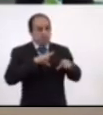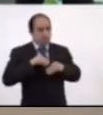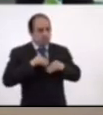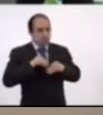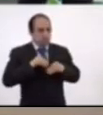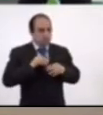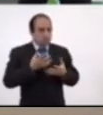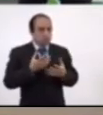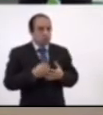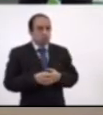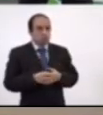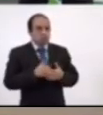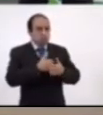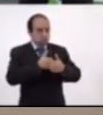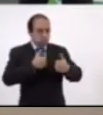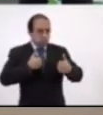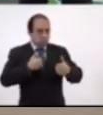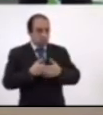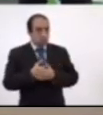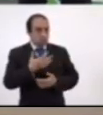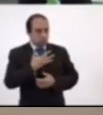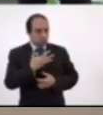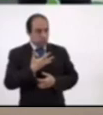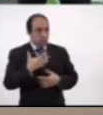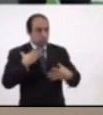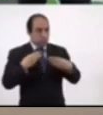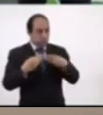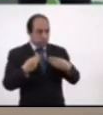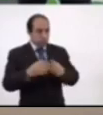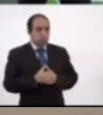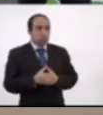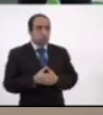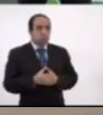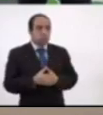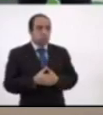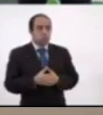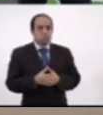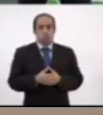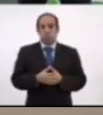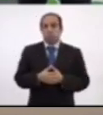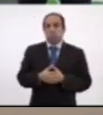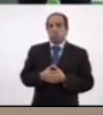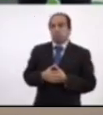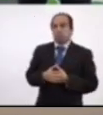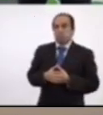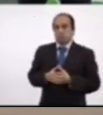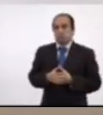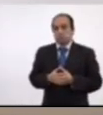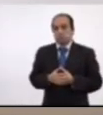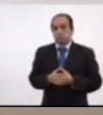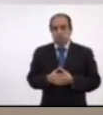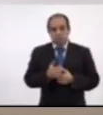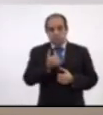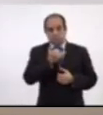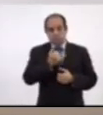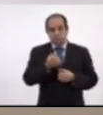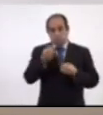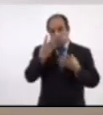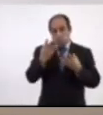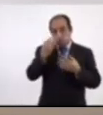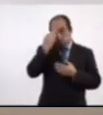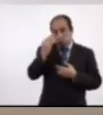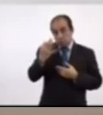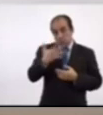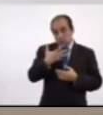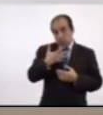el rezago que se generó por la pandemia. ¿El tiempo? ¿Cuánto tiempo se va